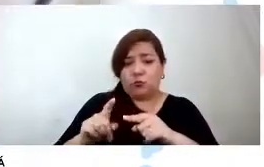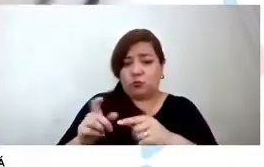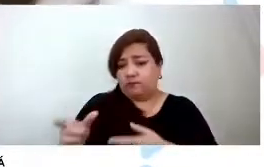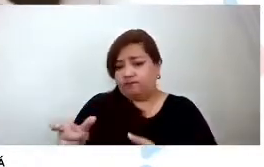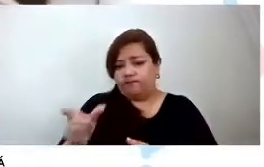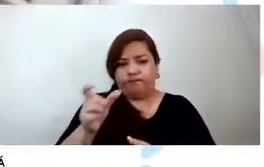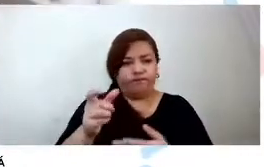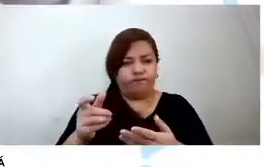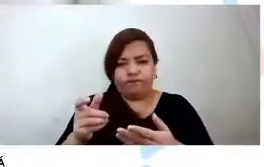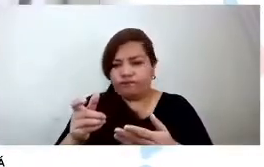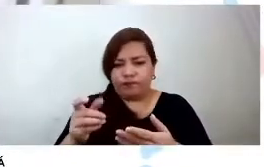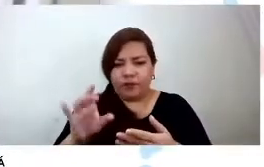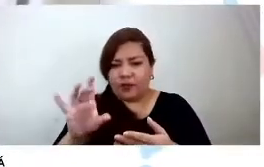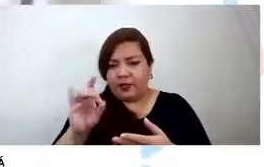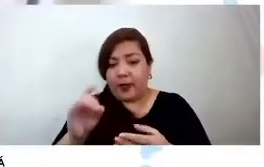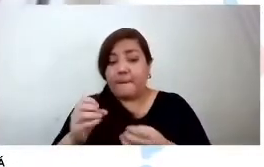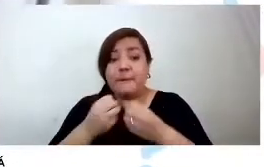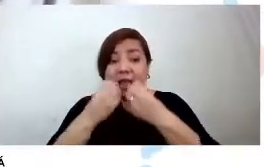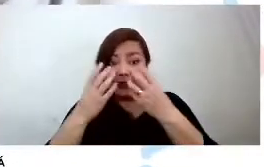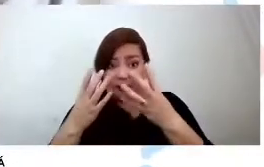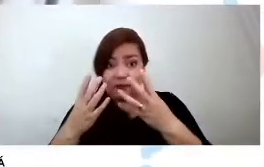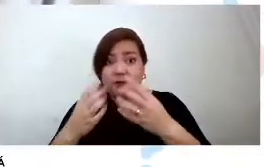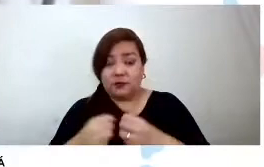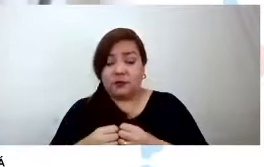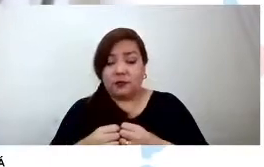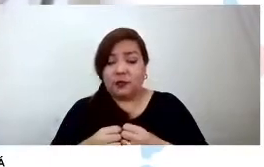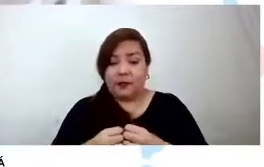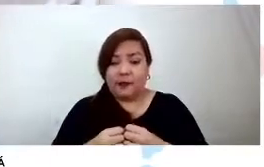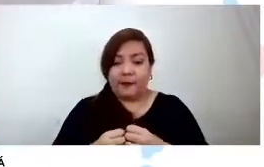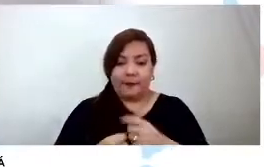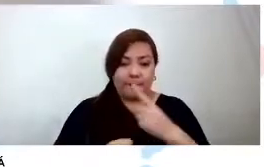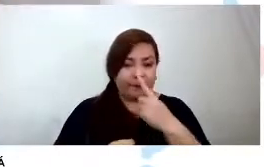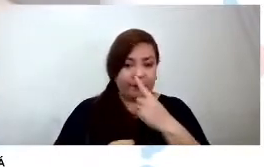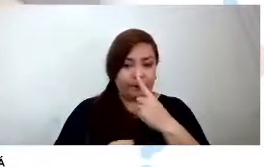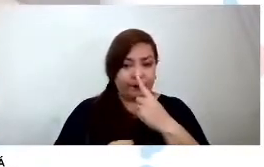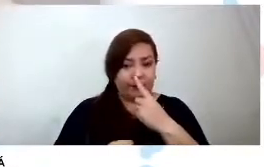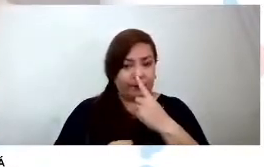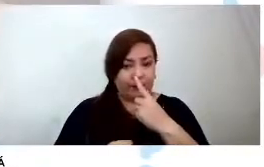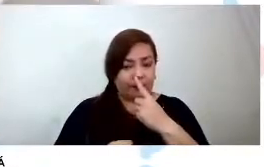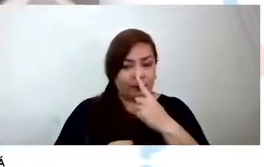a ver, plantas. Acá vamos a tomar una planta.